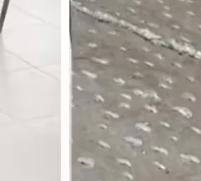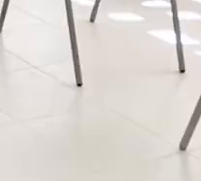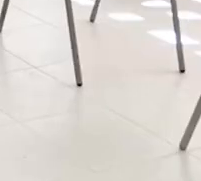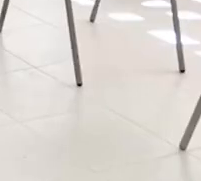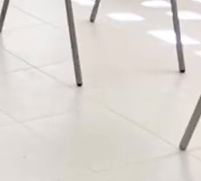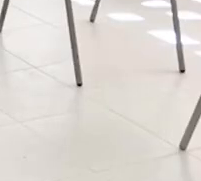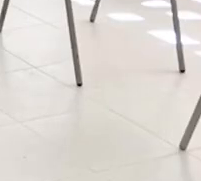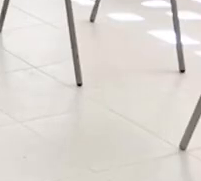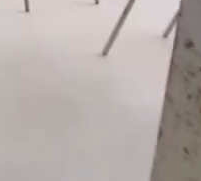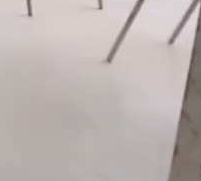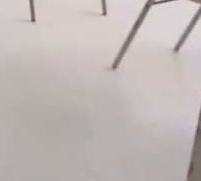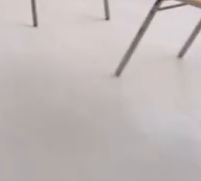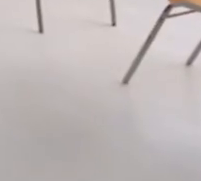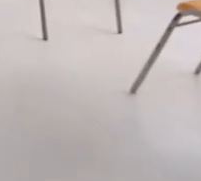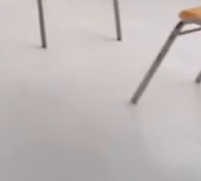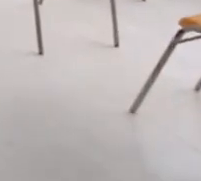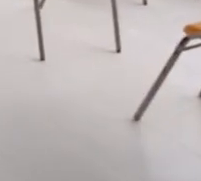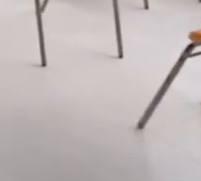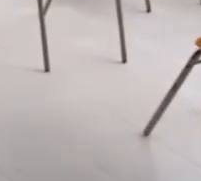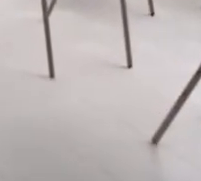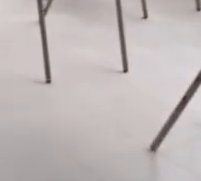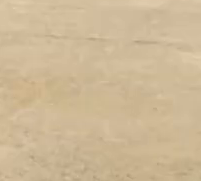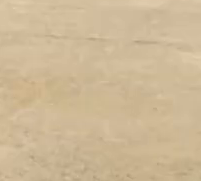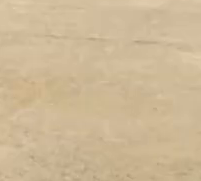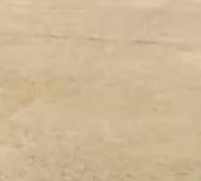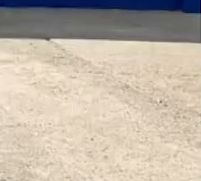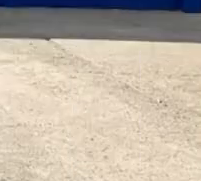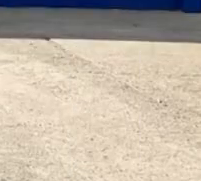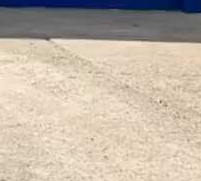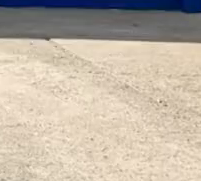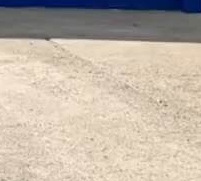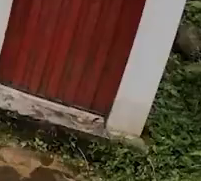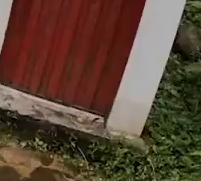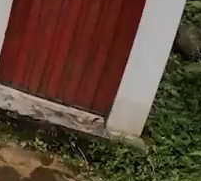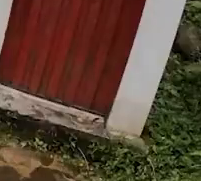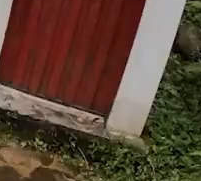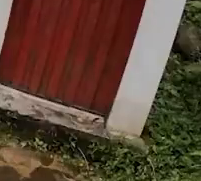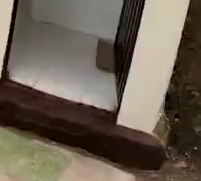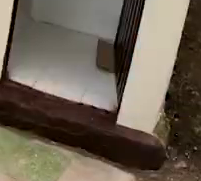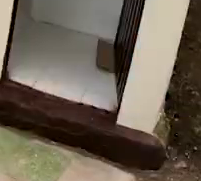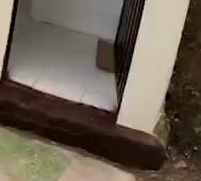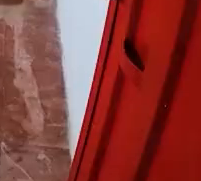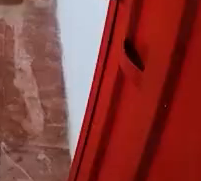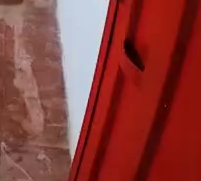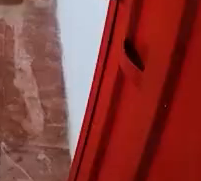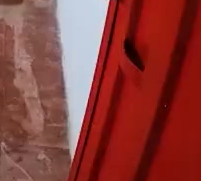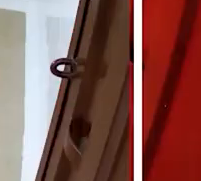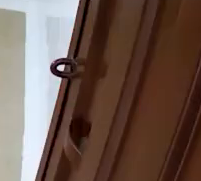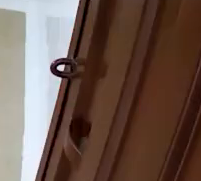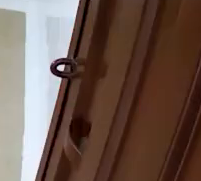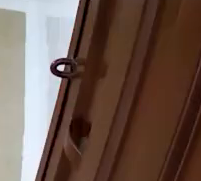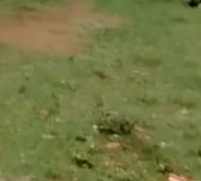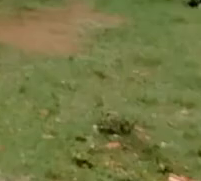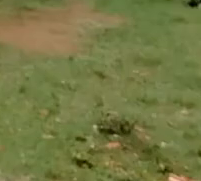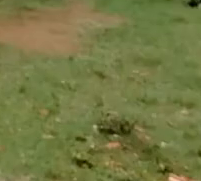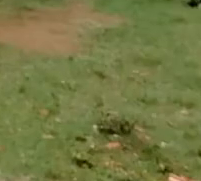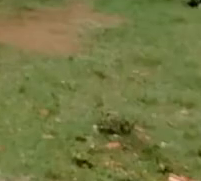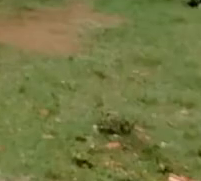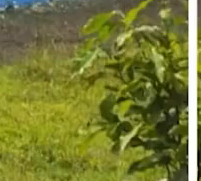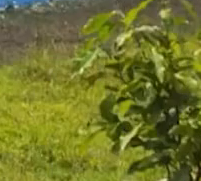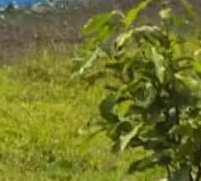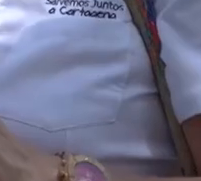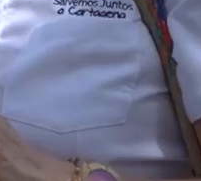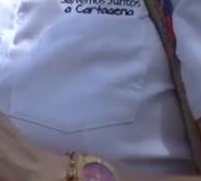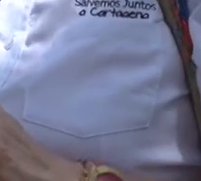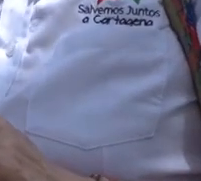Cundinamarca y Huila. En total serán 668 obras financiadas por el Ministerio de Educación Nacional que permitirán renovar las